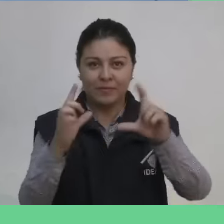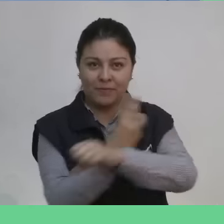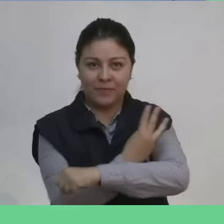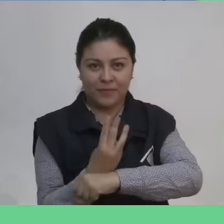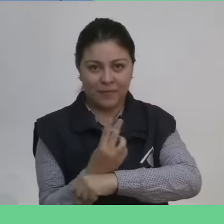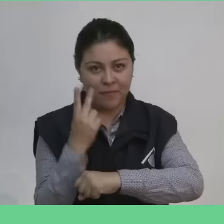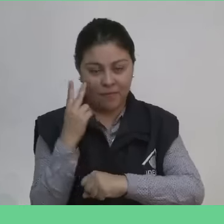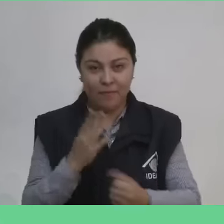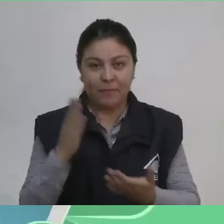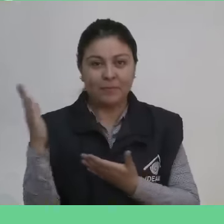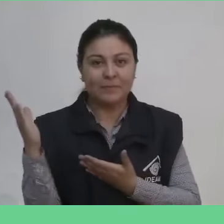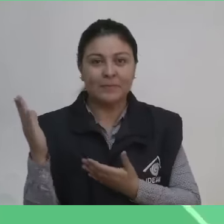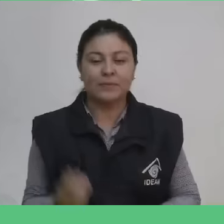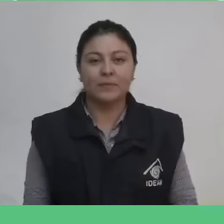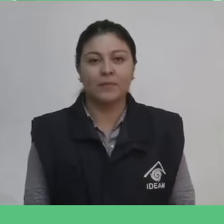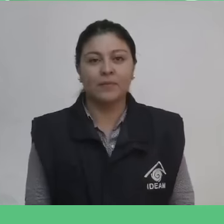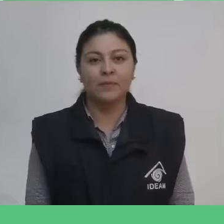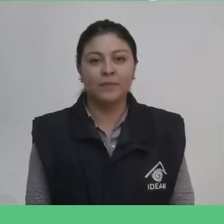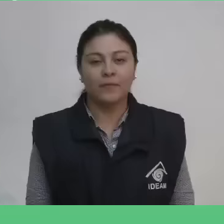Para mayor información sobre el pronóstico del tiempo, visítenos en www.ideam.gov.co. Y para estar informado al